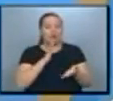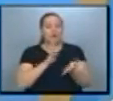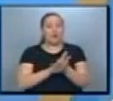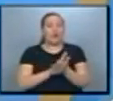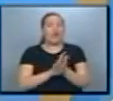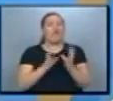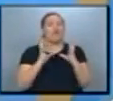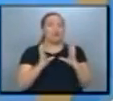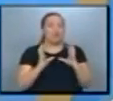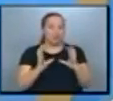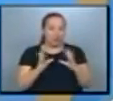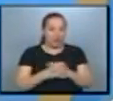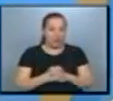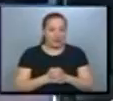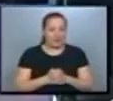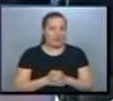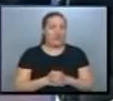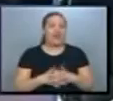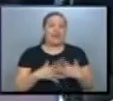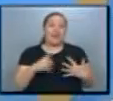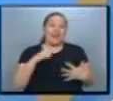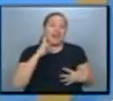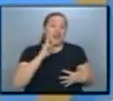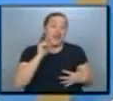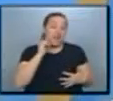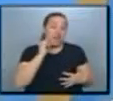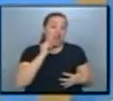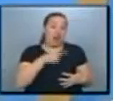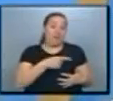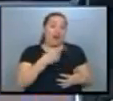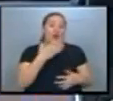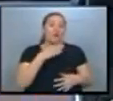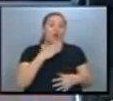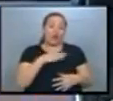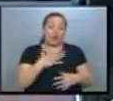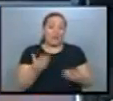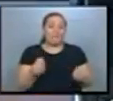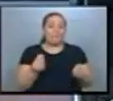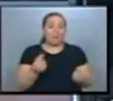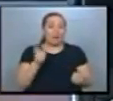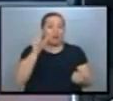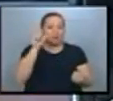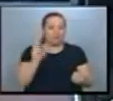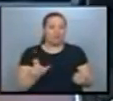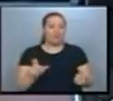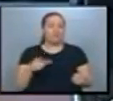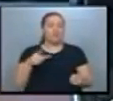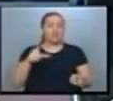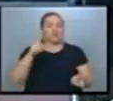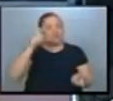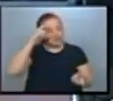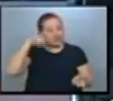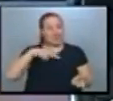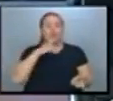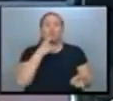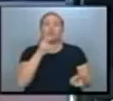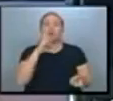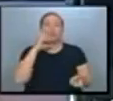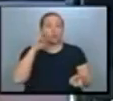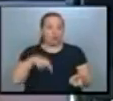Alejo. Sí, bueno, pero es un lío para Boca, sí, ¿no? Es un dolor de cabeza. Sí, sí. Es un flamante refuerzo como sí. Centurión, gran